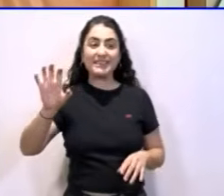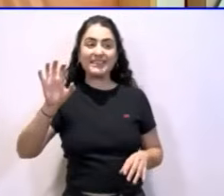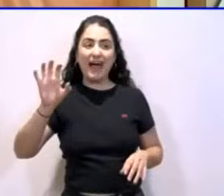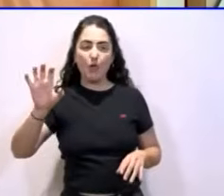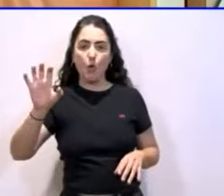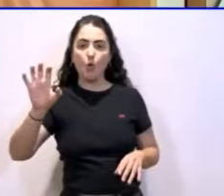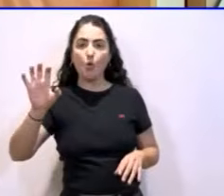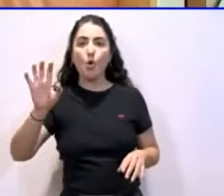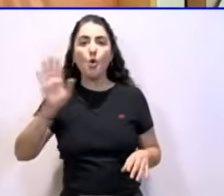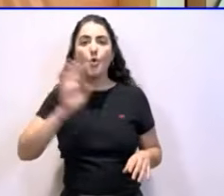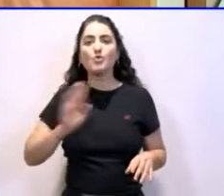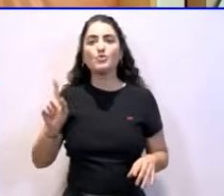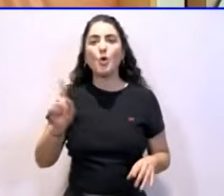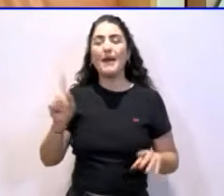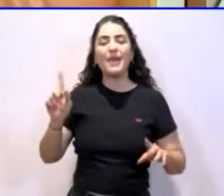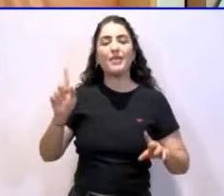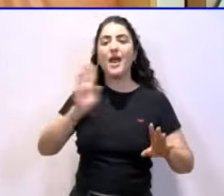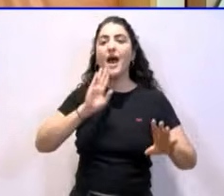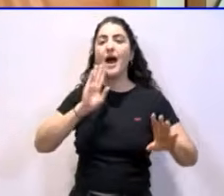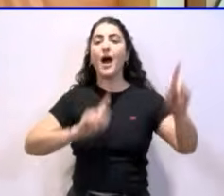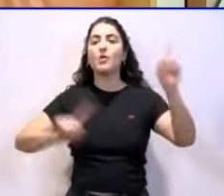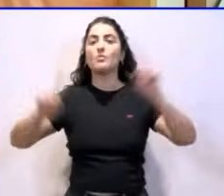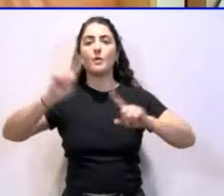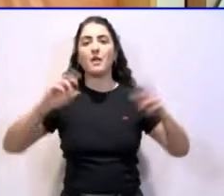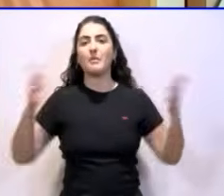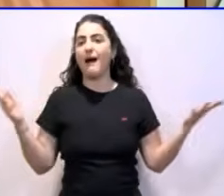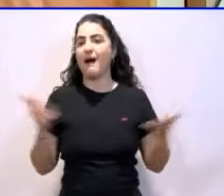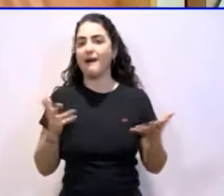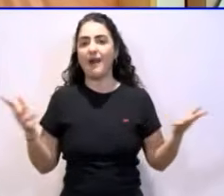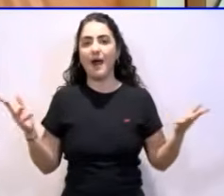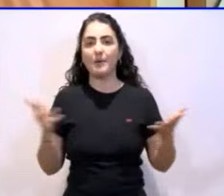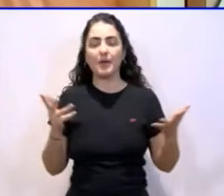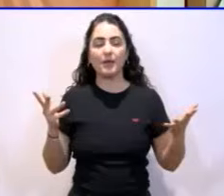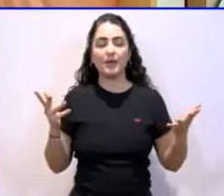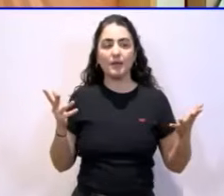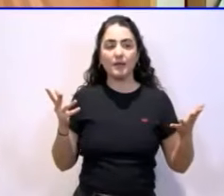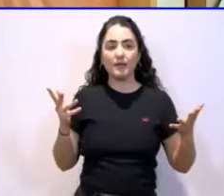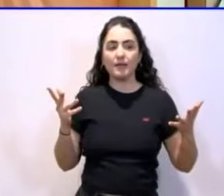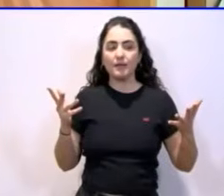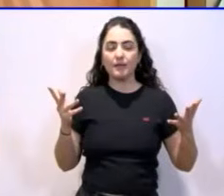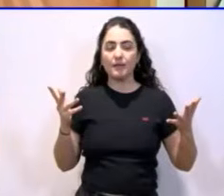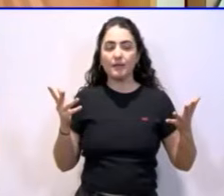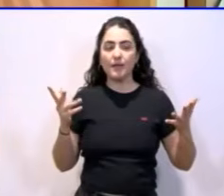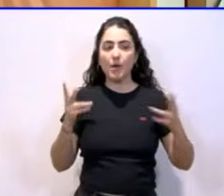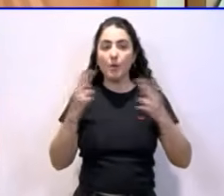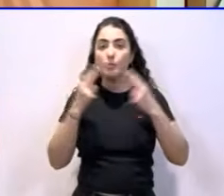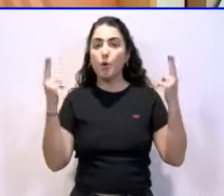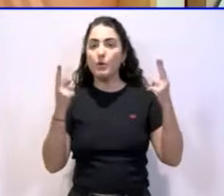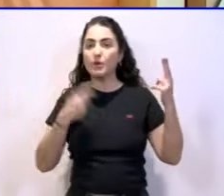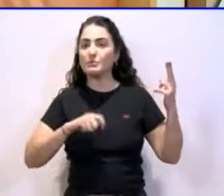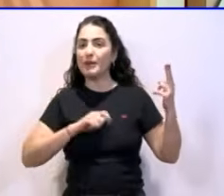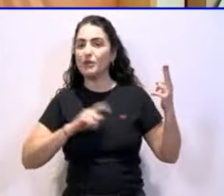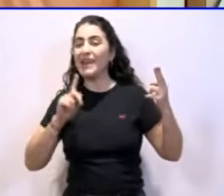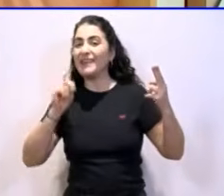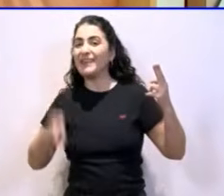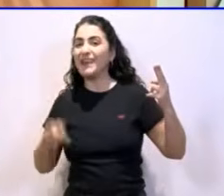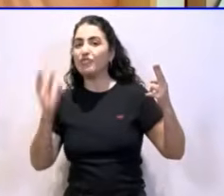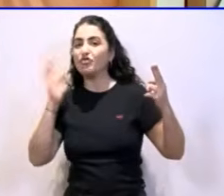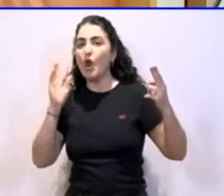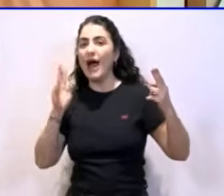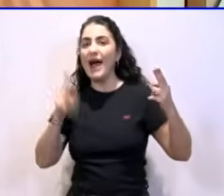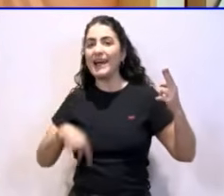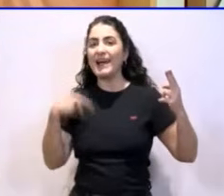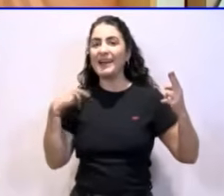no le parece que este sea un problema muy grave que tengan las administraciones públicas españolas y ha enviado a su directora general a